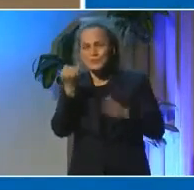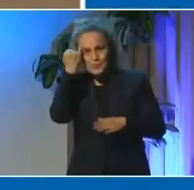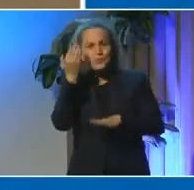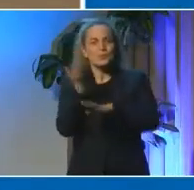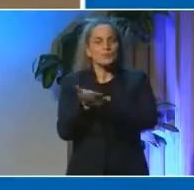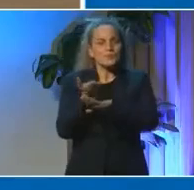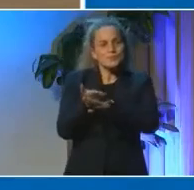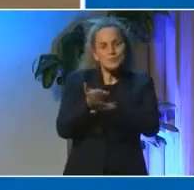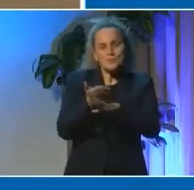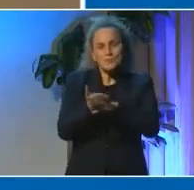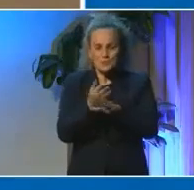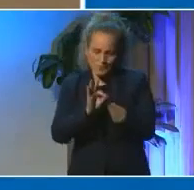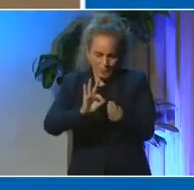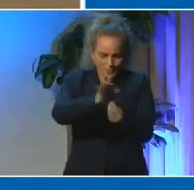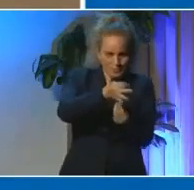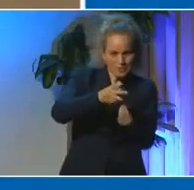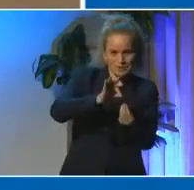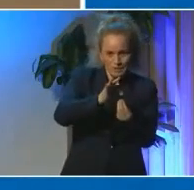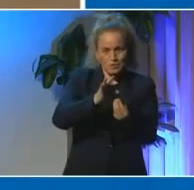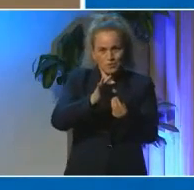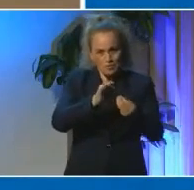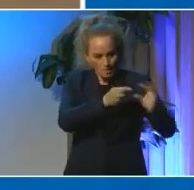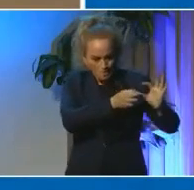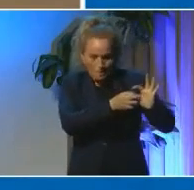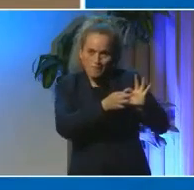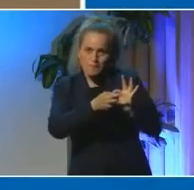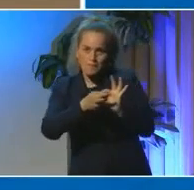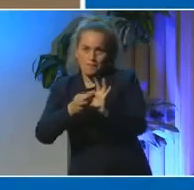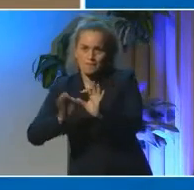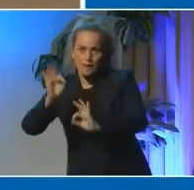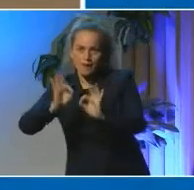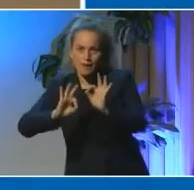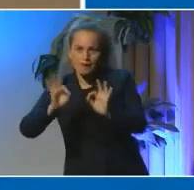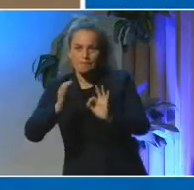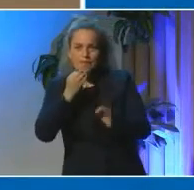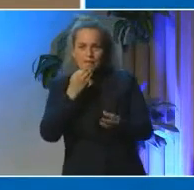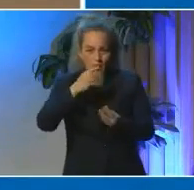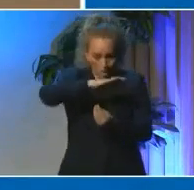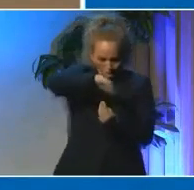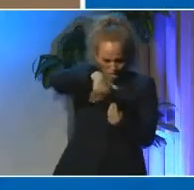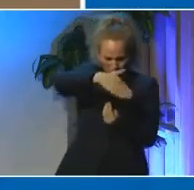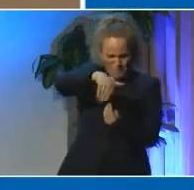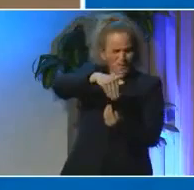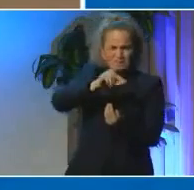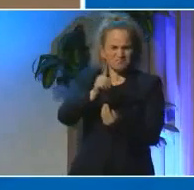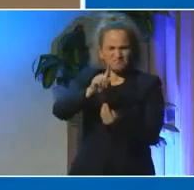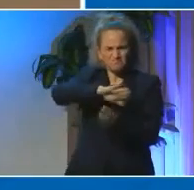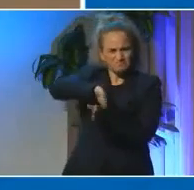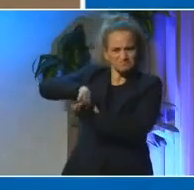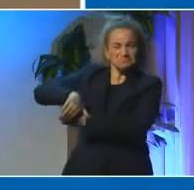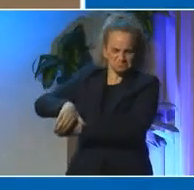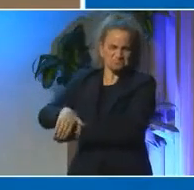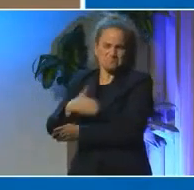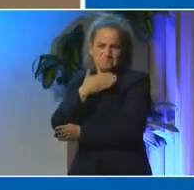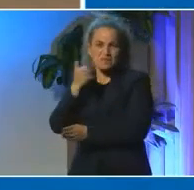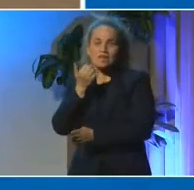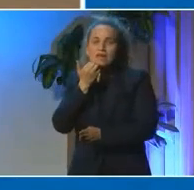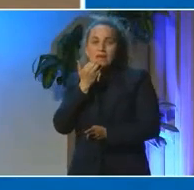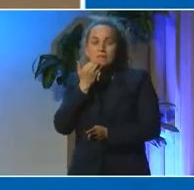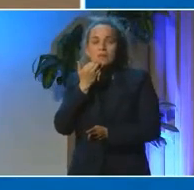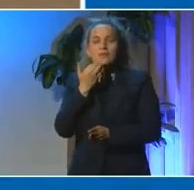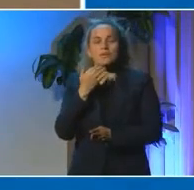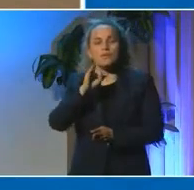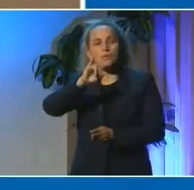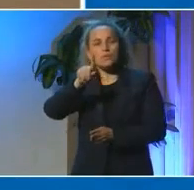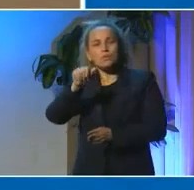demandas y otros diseños en toda la cadena logística pero a veces el empaque no tiene que existir veía Juliana al otro día algunas innovaciones